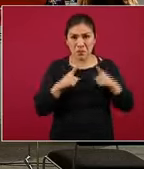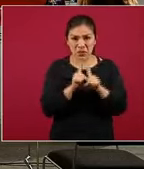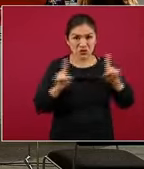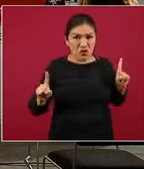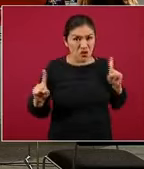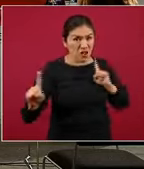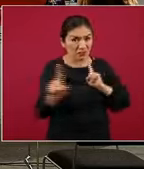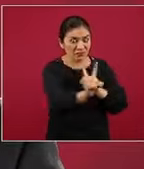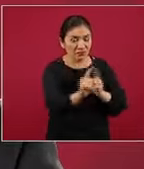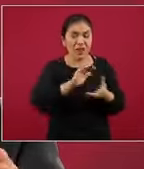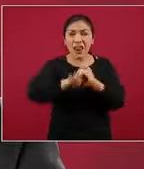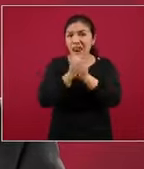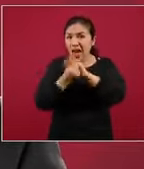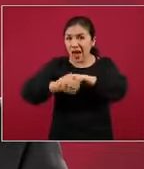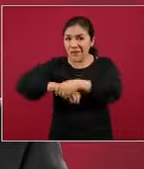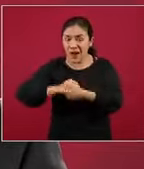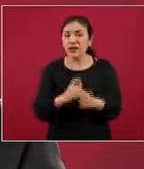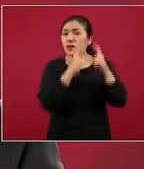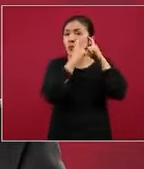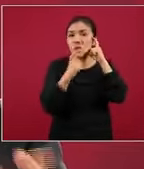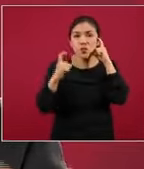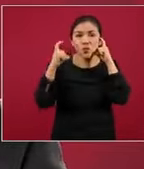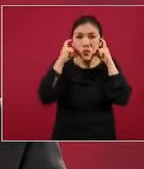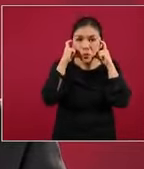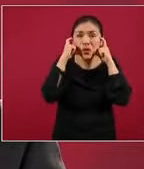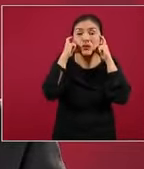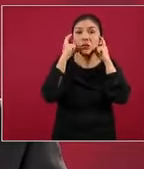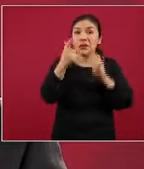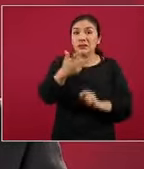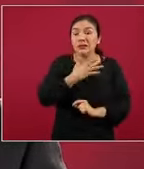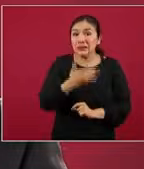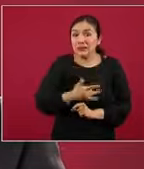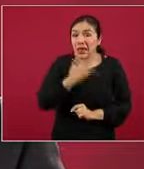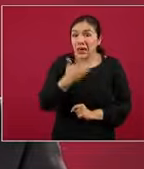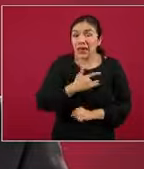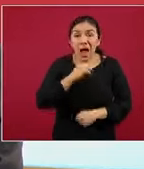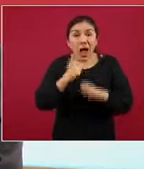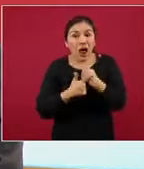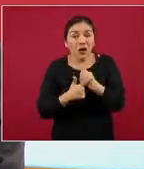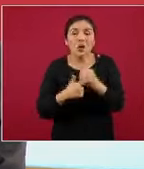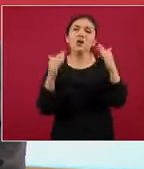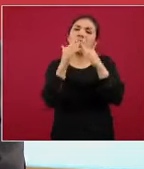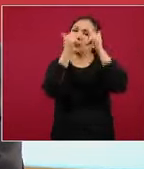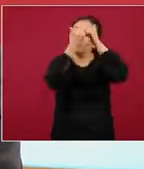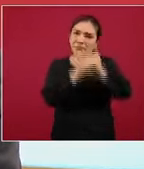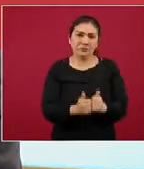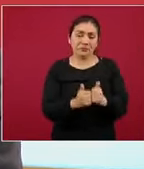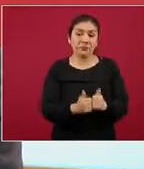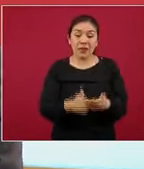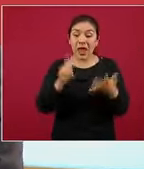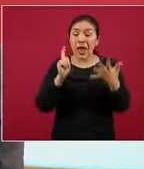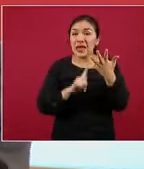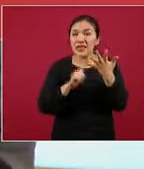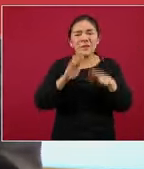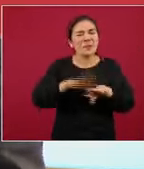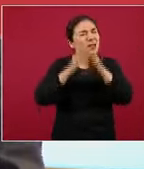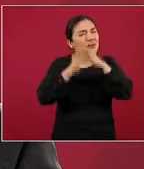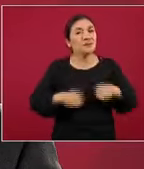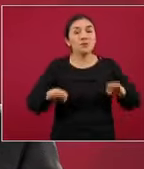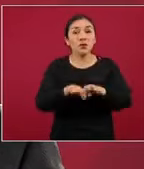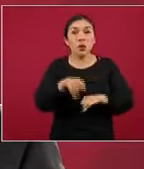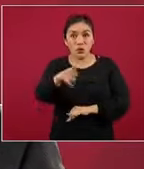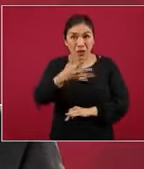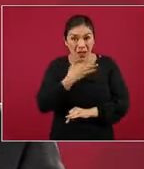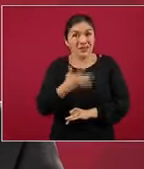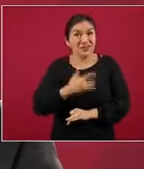distancia, lavado de manos, uso de cubrebocas, si se tienen síntomas, no salir de casa. Y la quinta, muy importante, si se